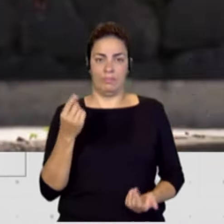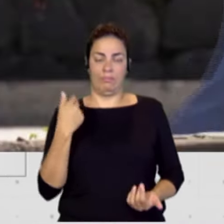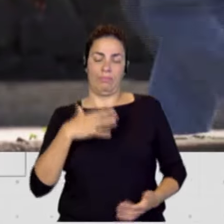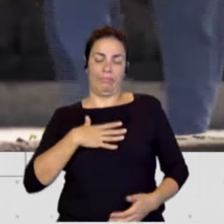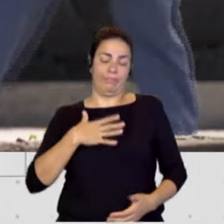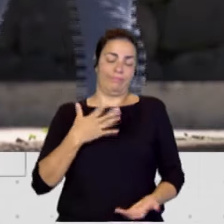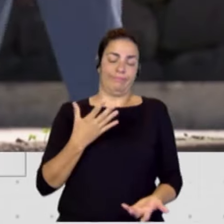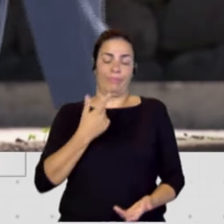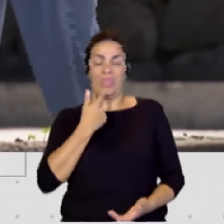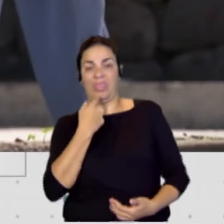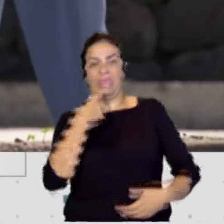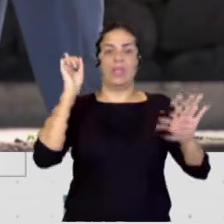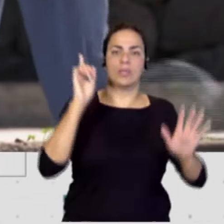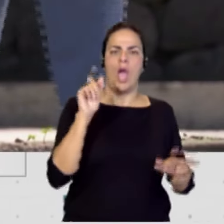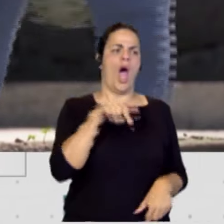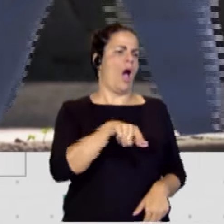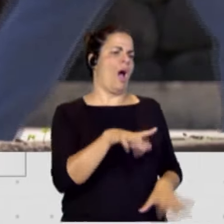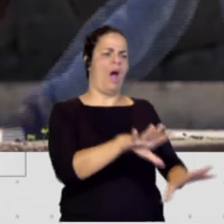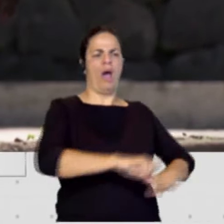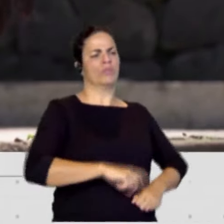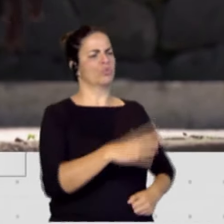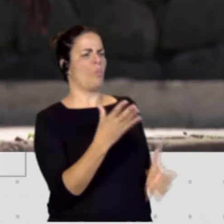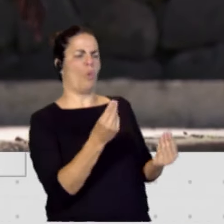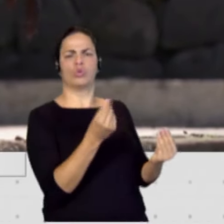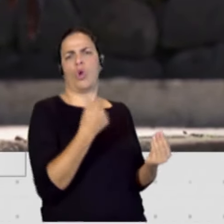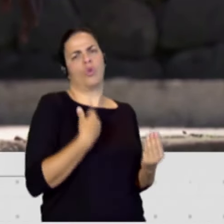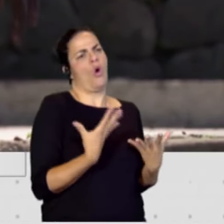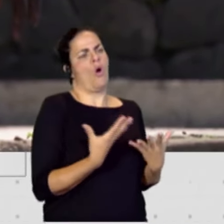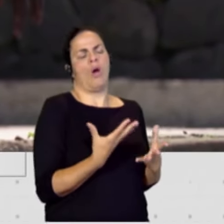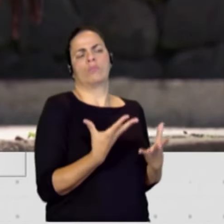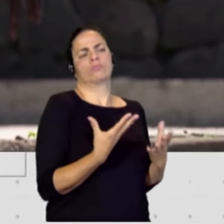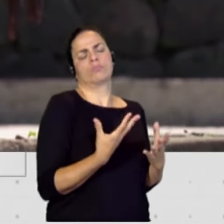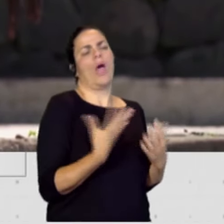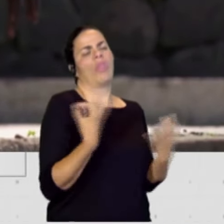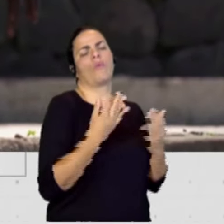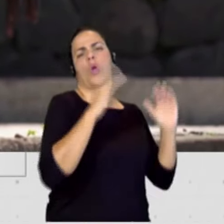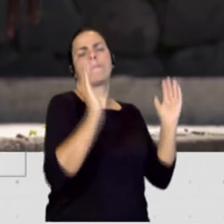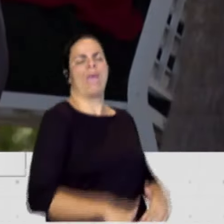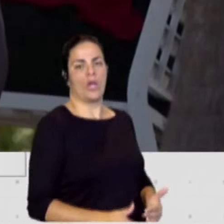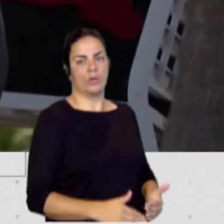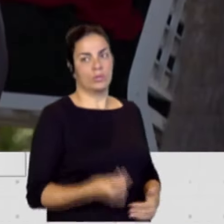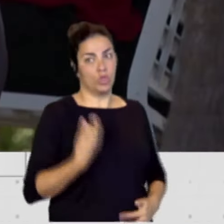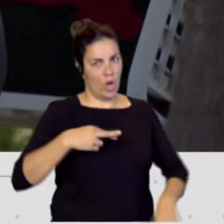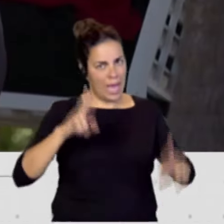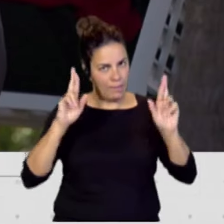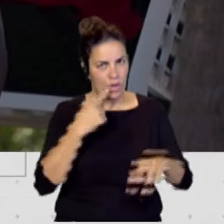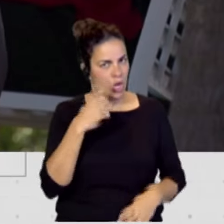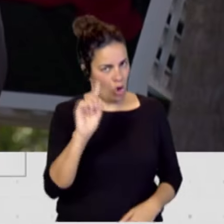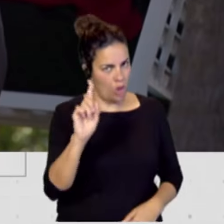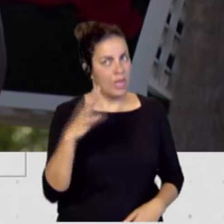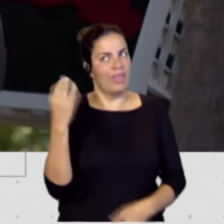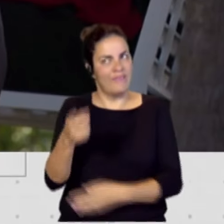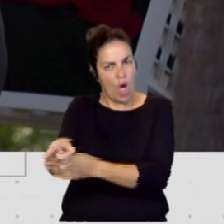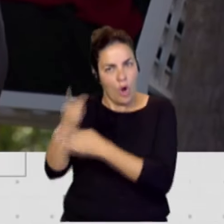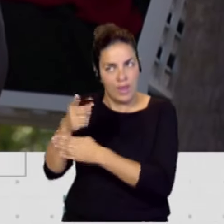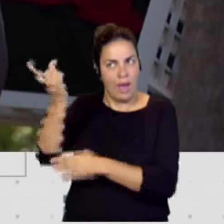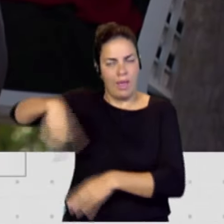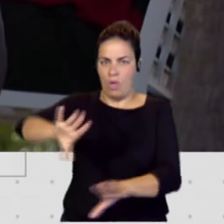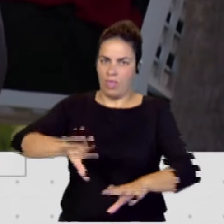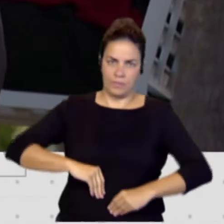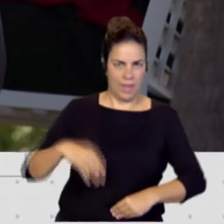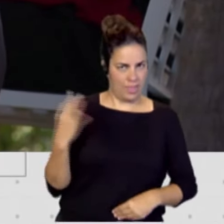tanto esperemos que no y hay que obligarlos por eso quería preguntarles en la mesa porque me pregunto yo la consejera